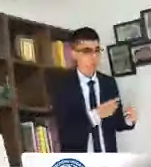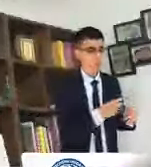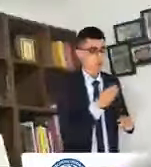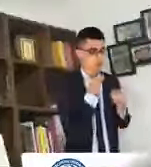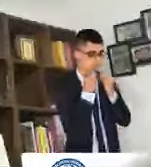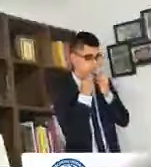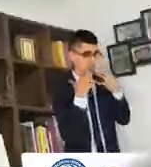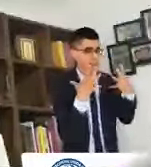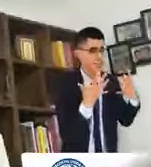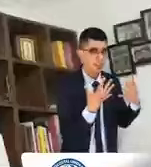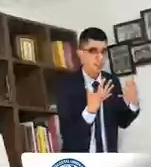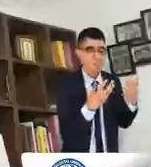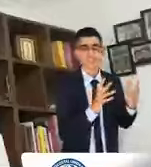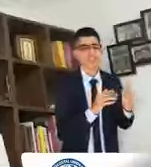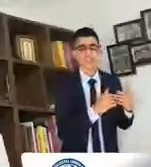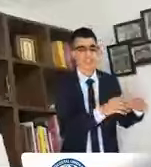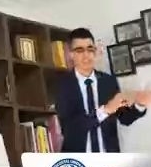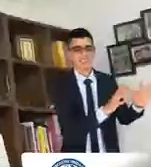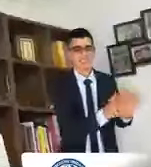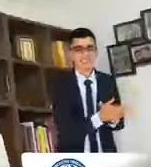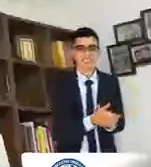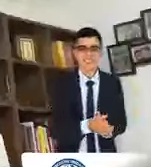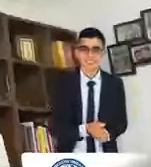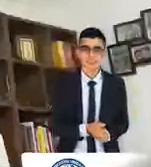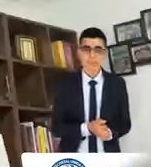allá. Y salieron.